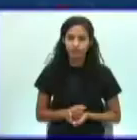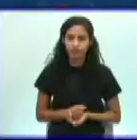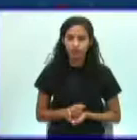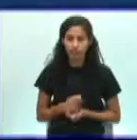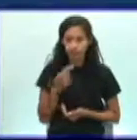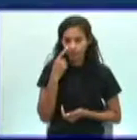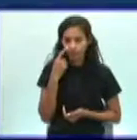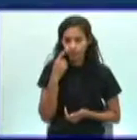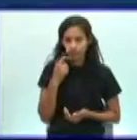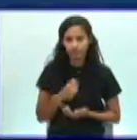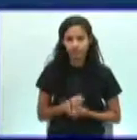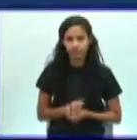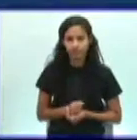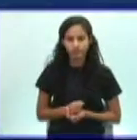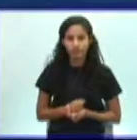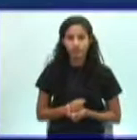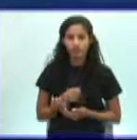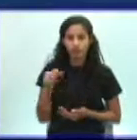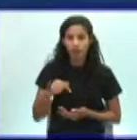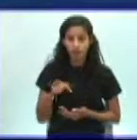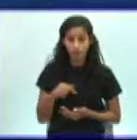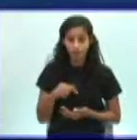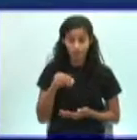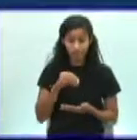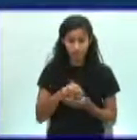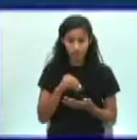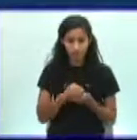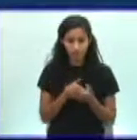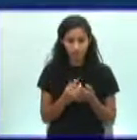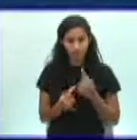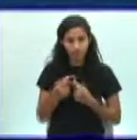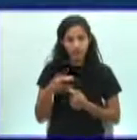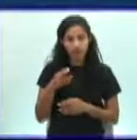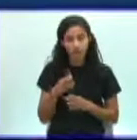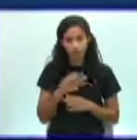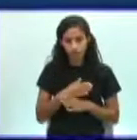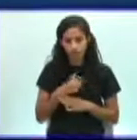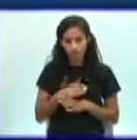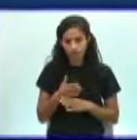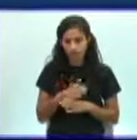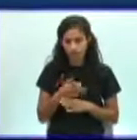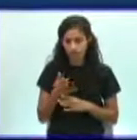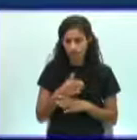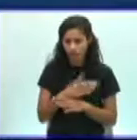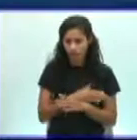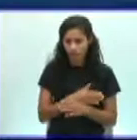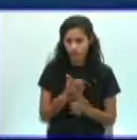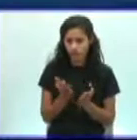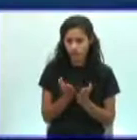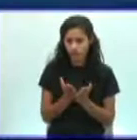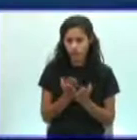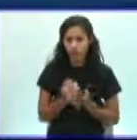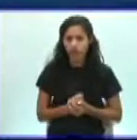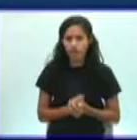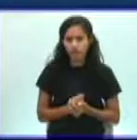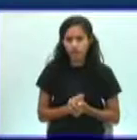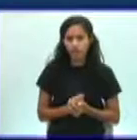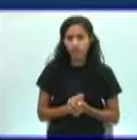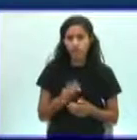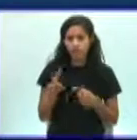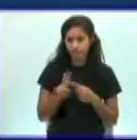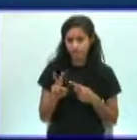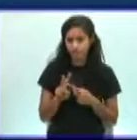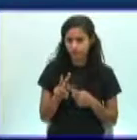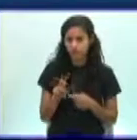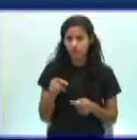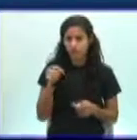Continuemos. Ahora vamos a dar un recorrido por aquellos contenidos trabajados y que